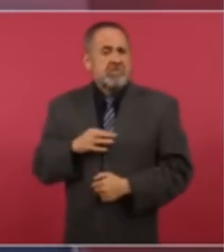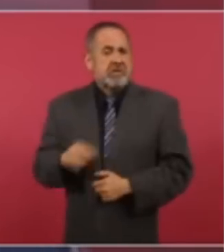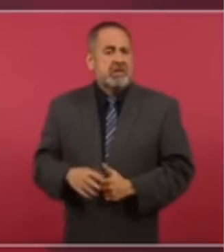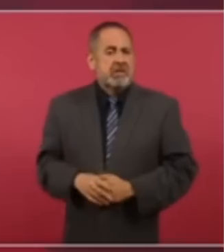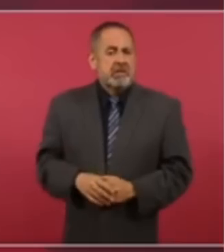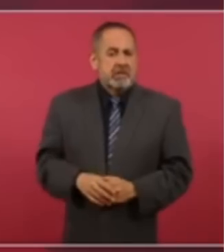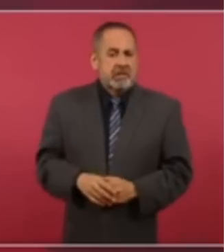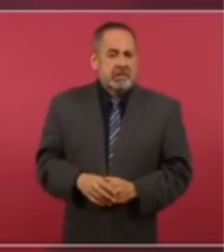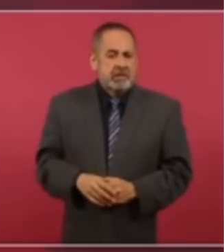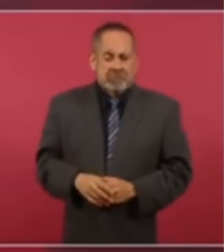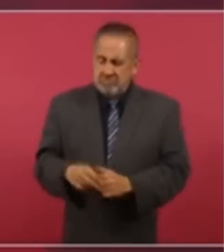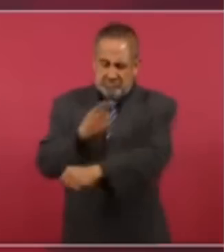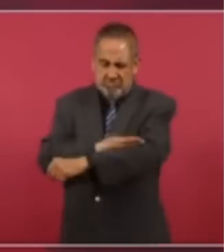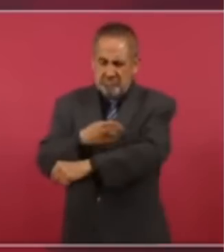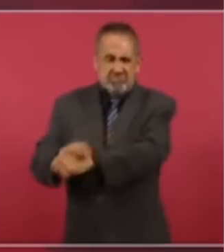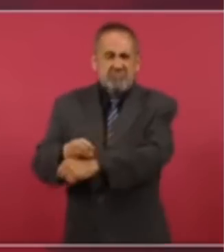la honestidad,